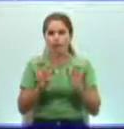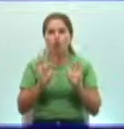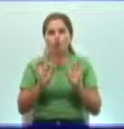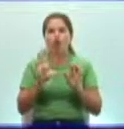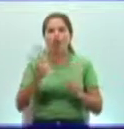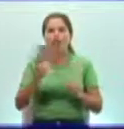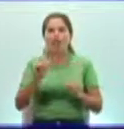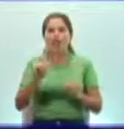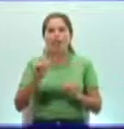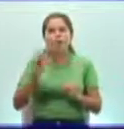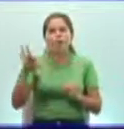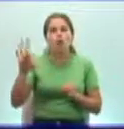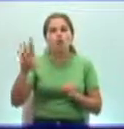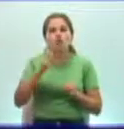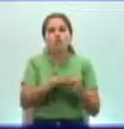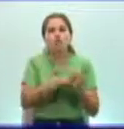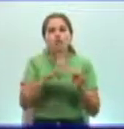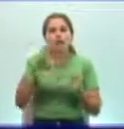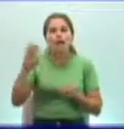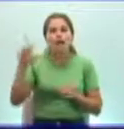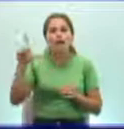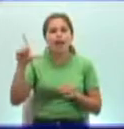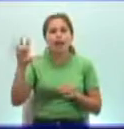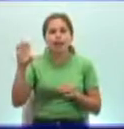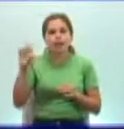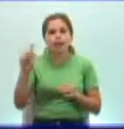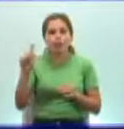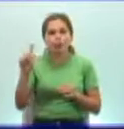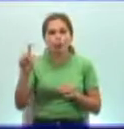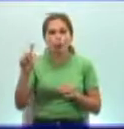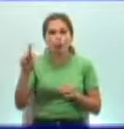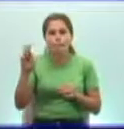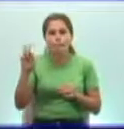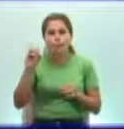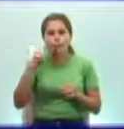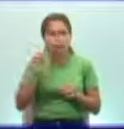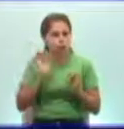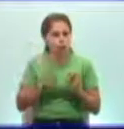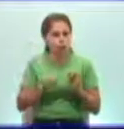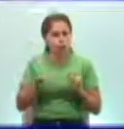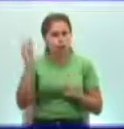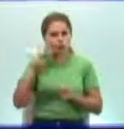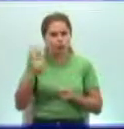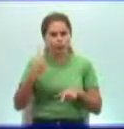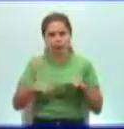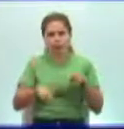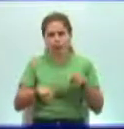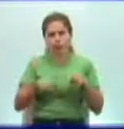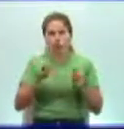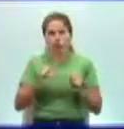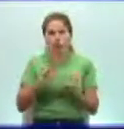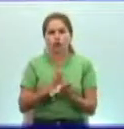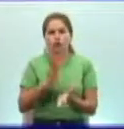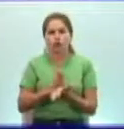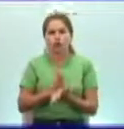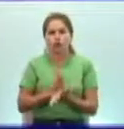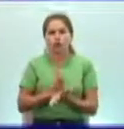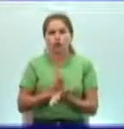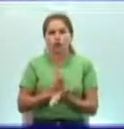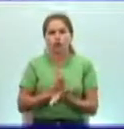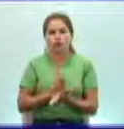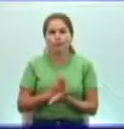electromotriz, estamos haciendo referencia a una diferencia del potencial, concepto que ya ustedes conocen de otros momentos de nuestras clases. Es